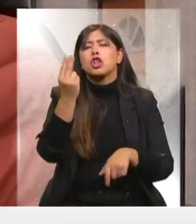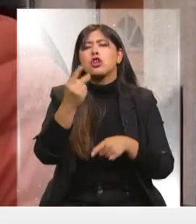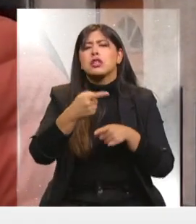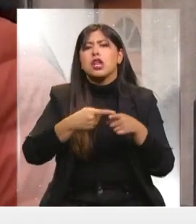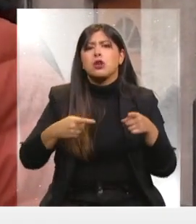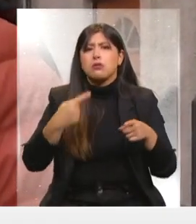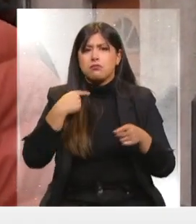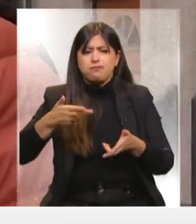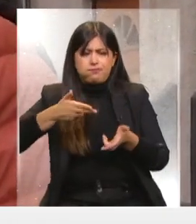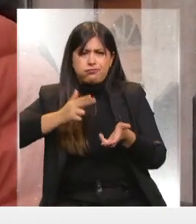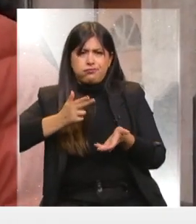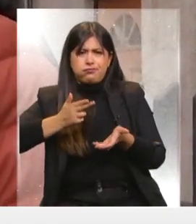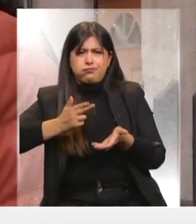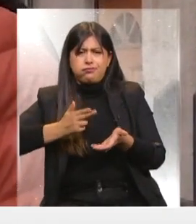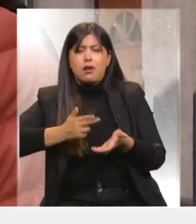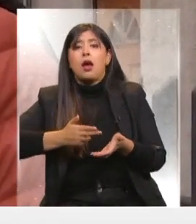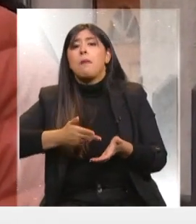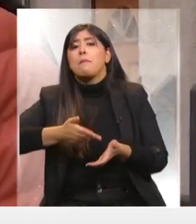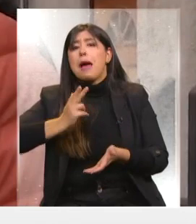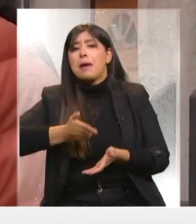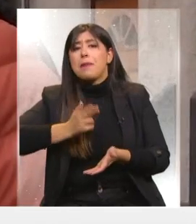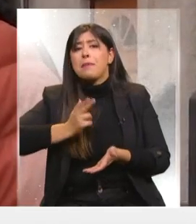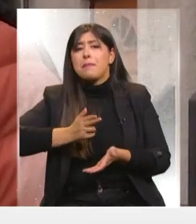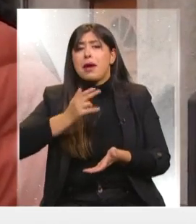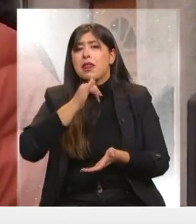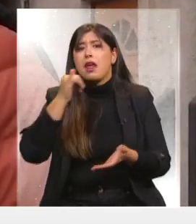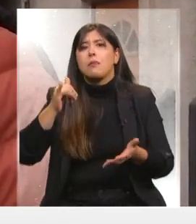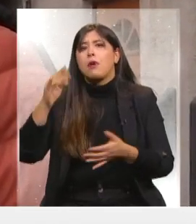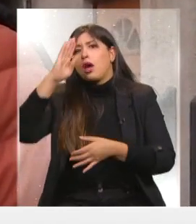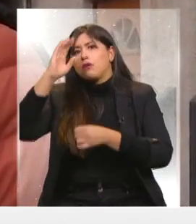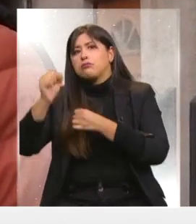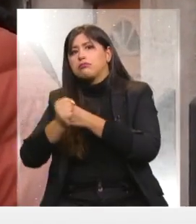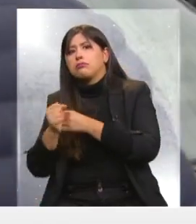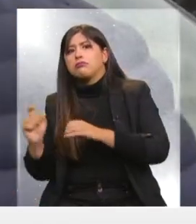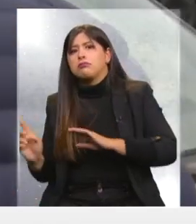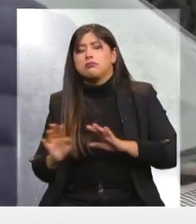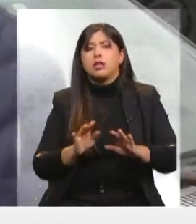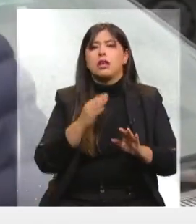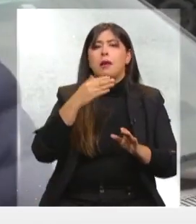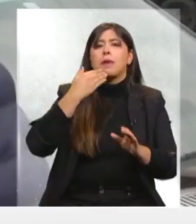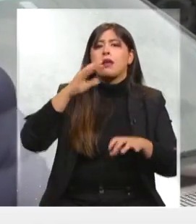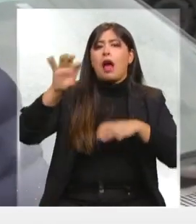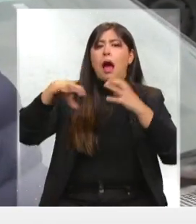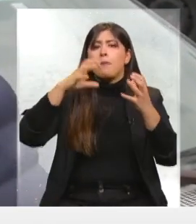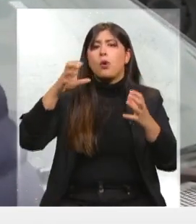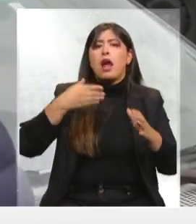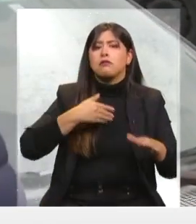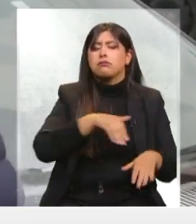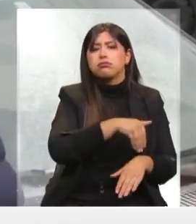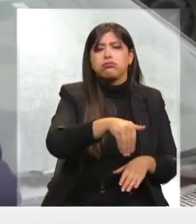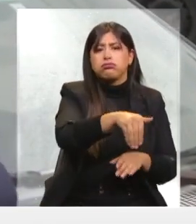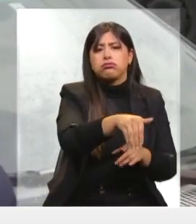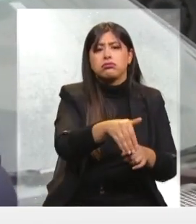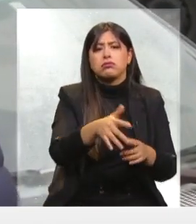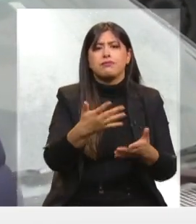ráfaga bastante extensa. ¿Ya? Y luego, bueno, todo el movimiento de la policía y ambulancia. Sí, varios, mucho.